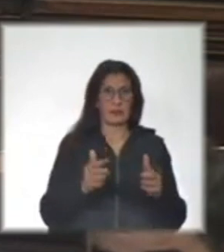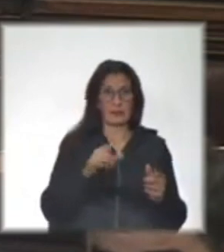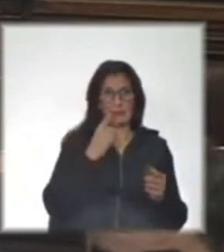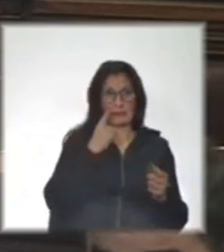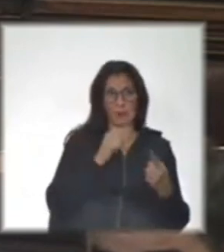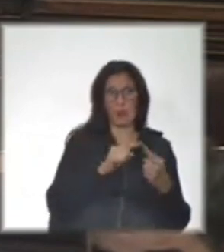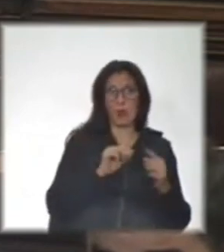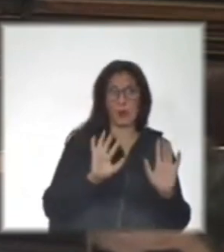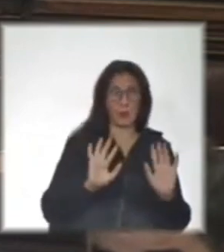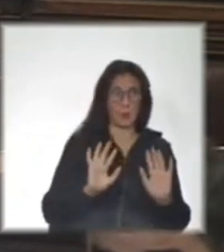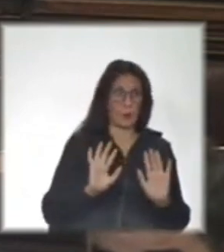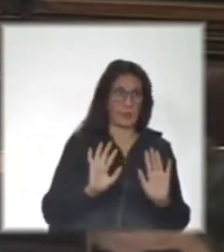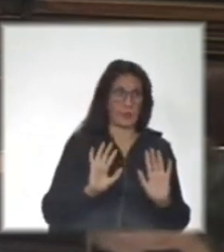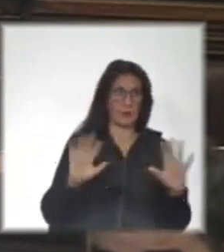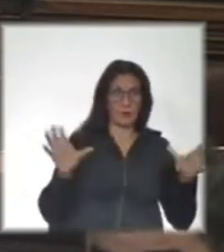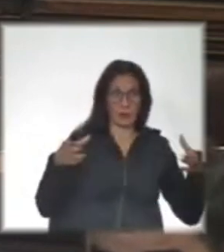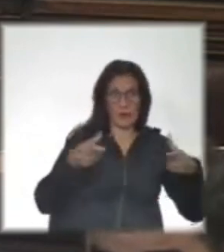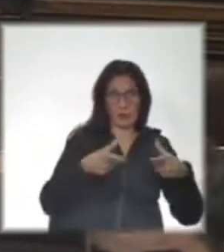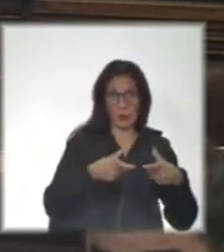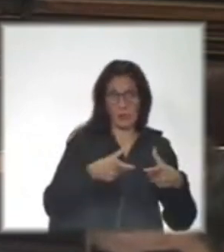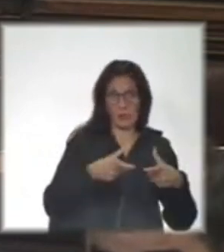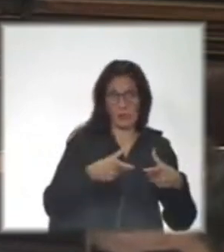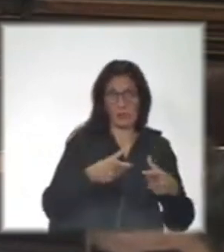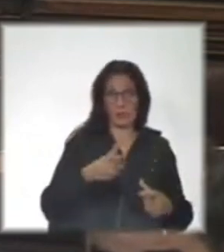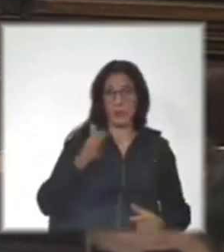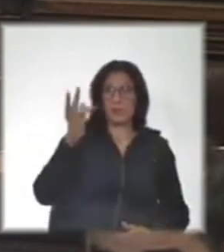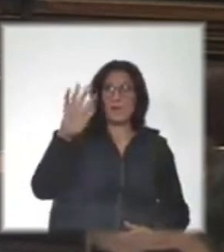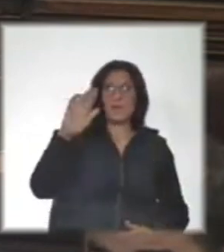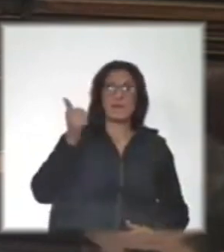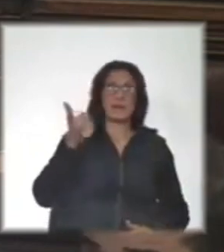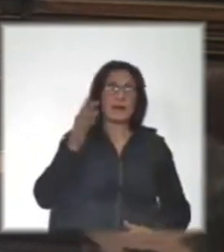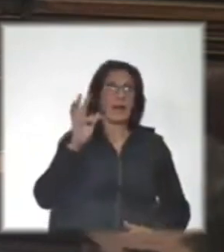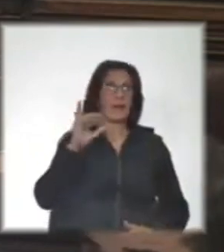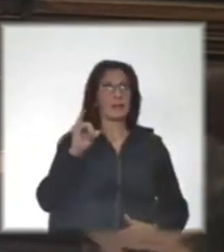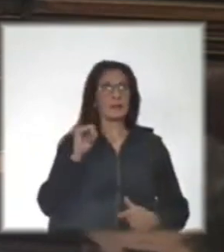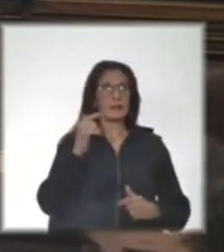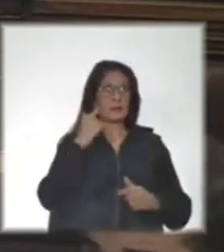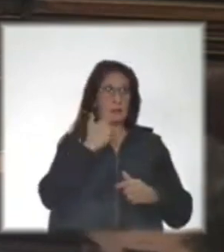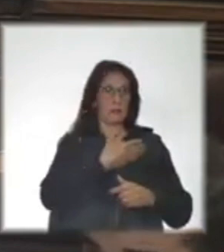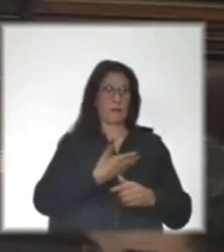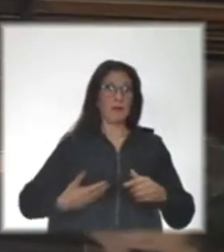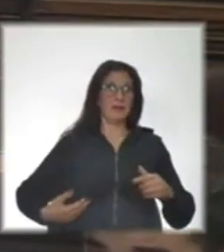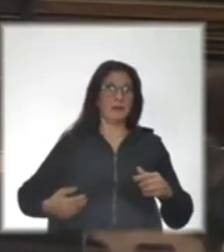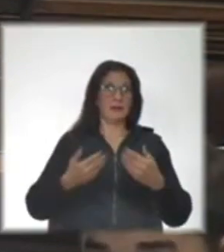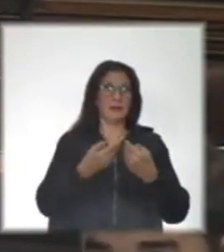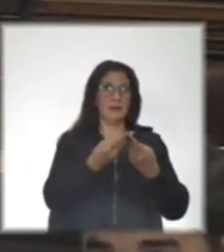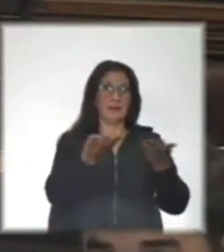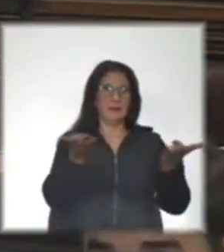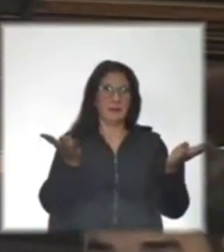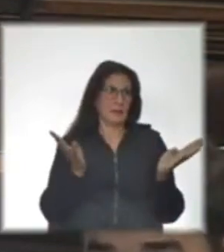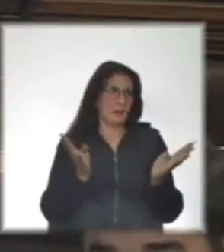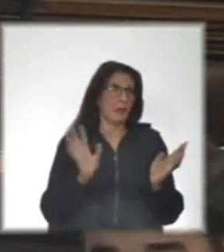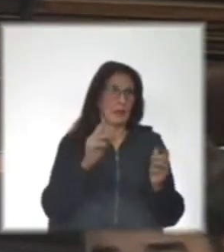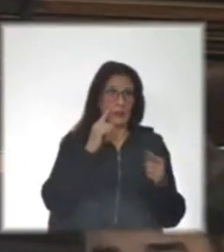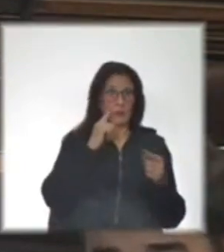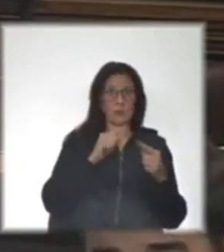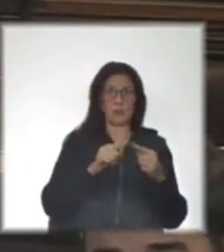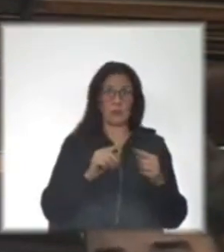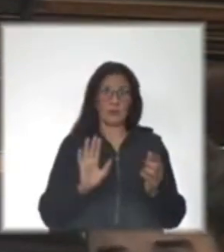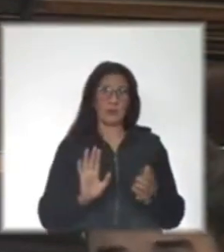objetivo. El doctor Frati preside la Cámara de Representantes, es un hecho objetivo.